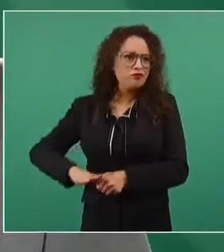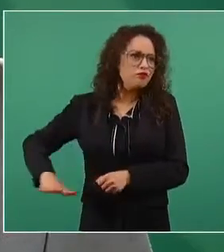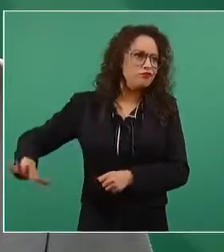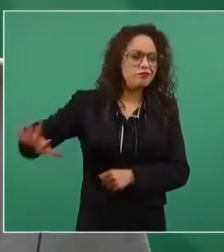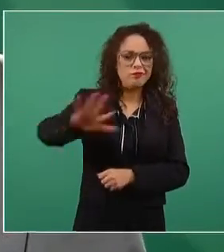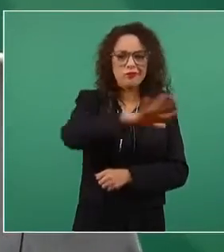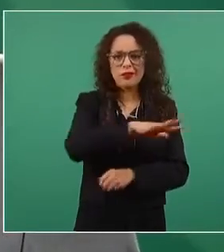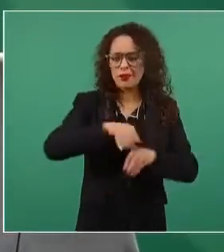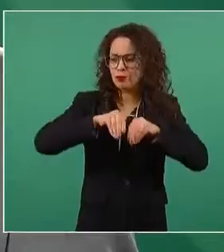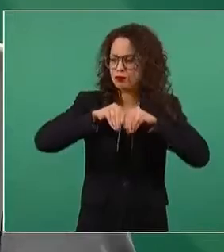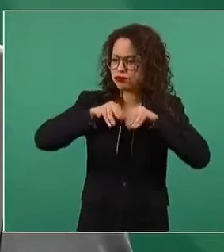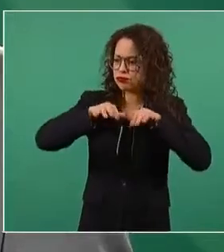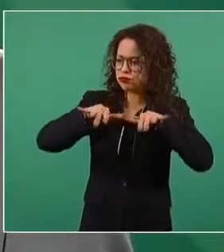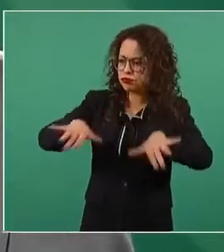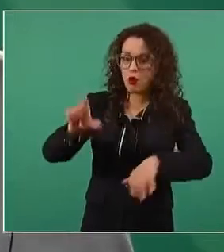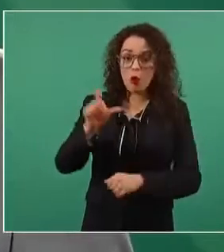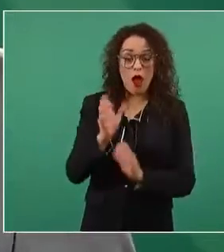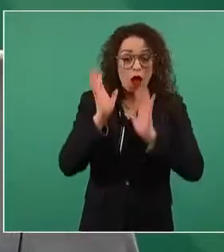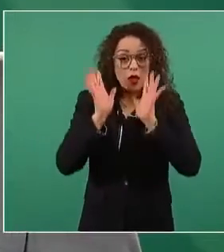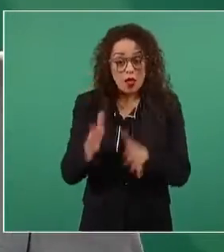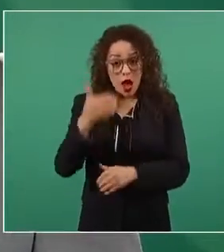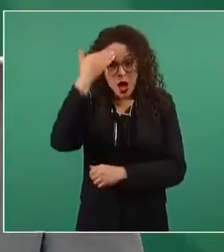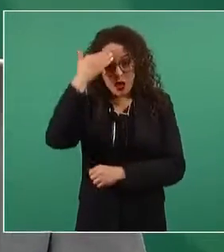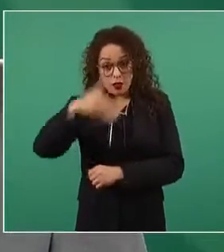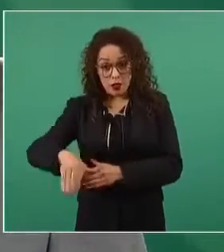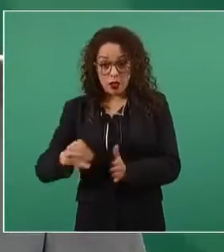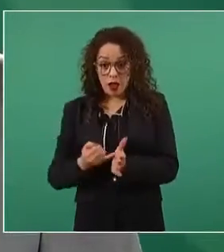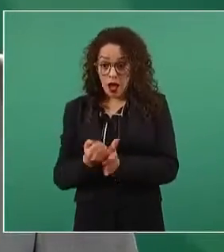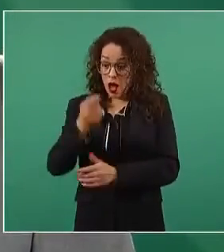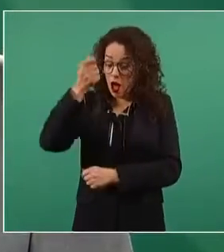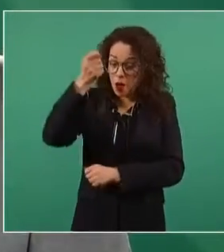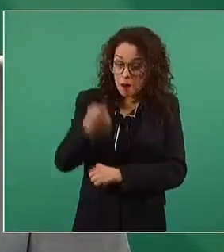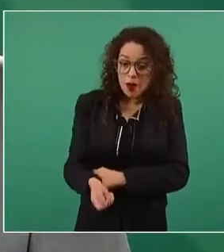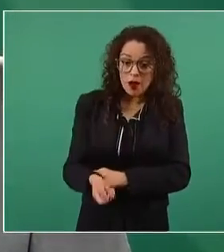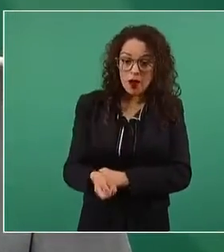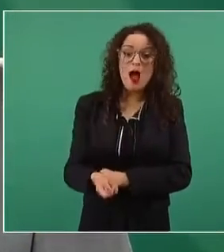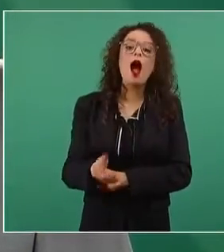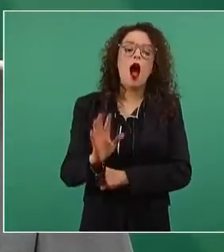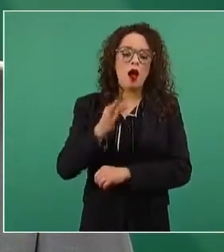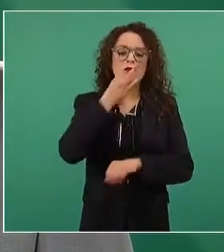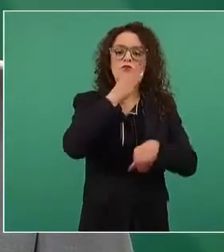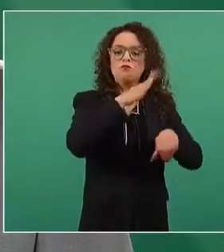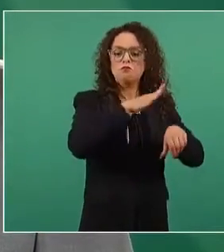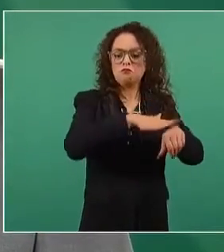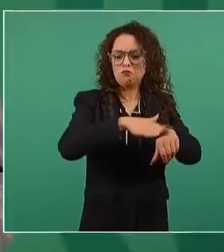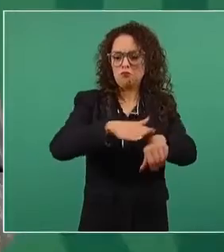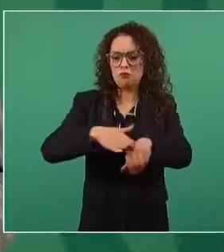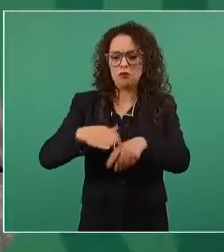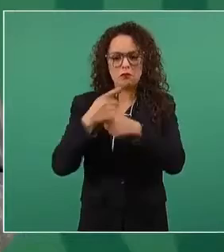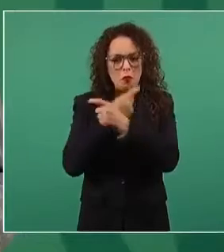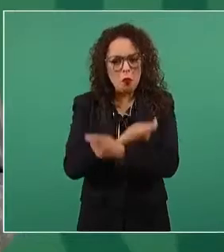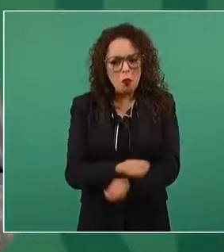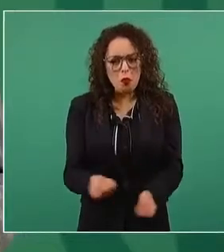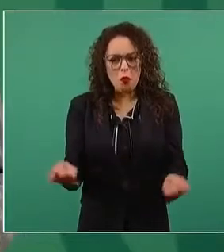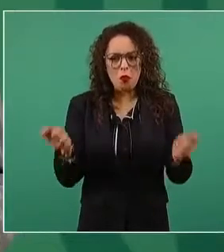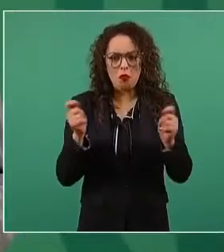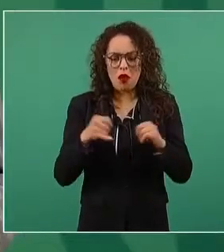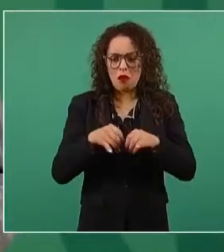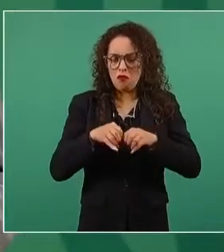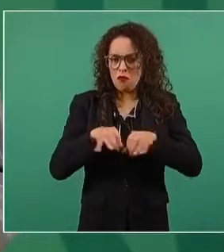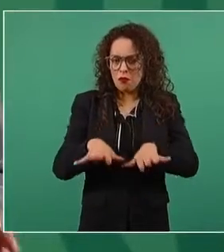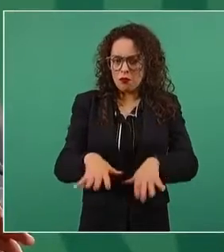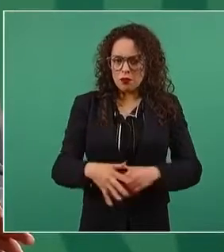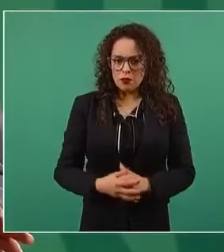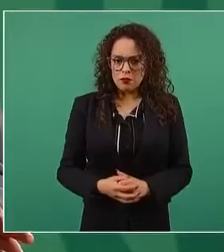Y ya cuando se tenga el dictamen, pues ya se da a conocer y